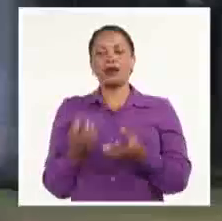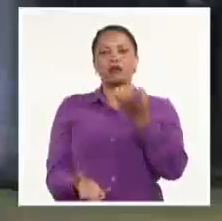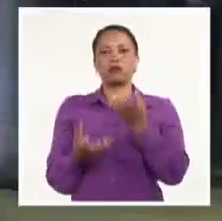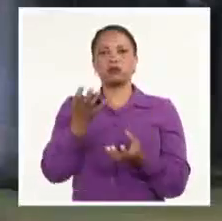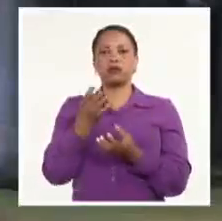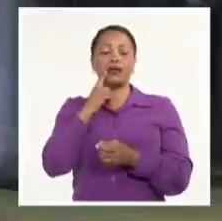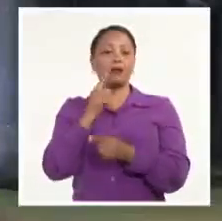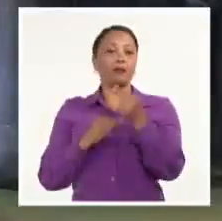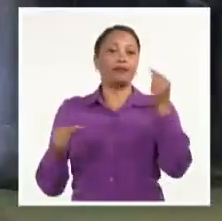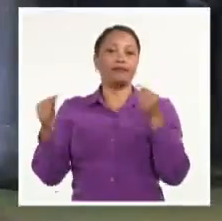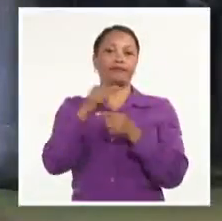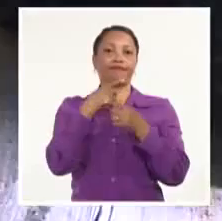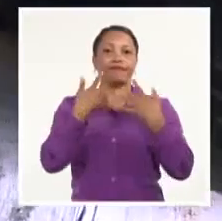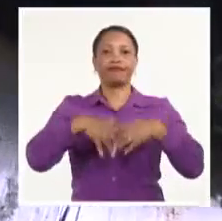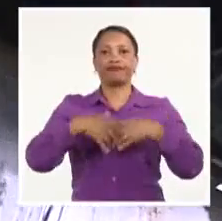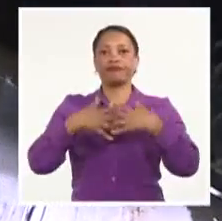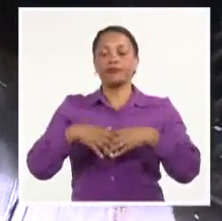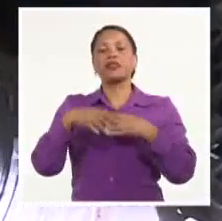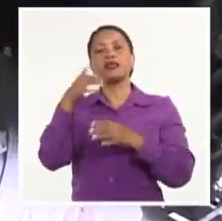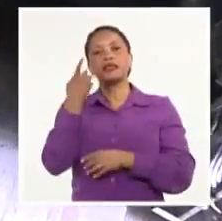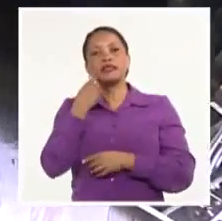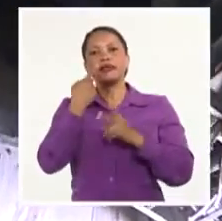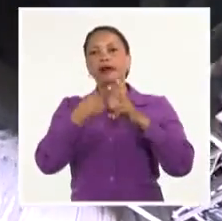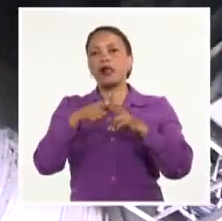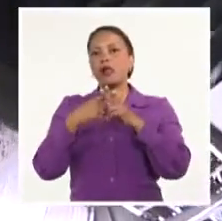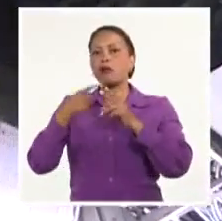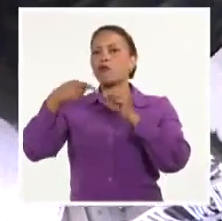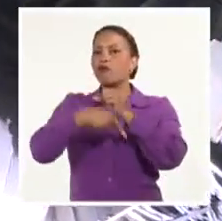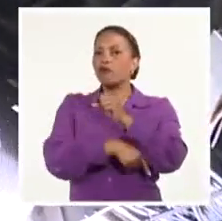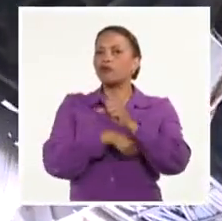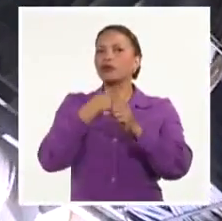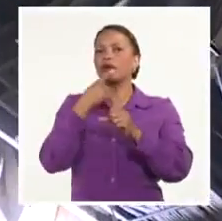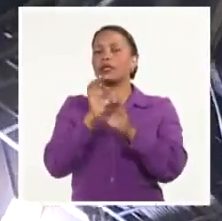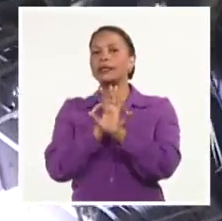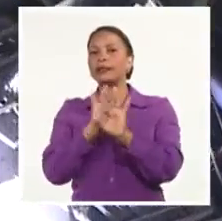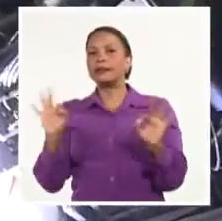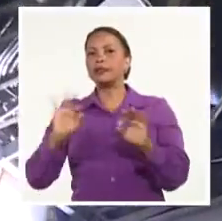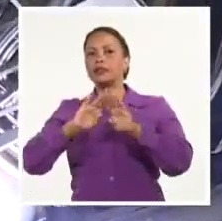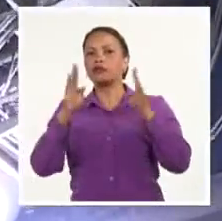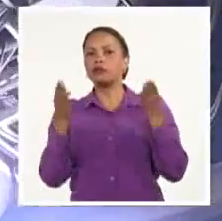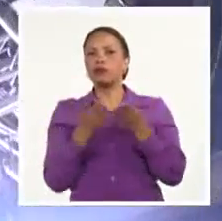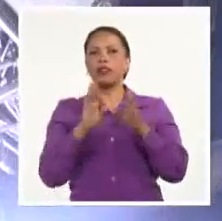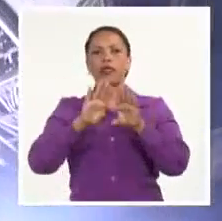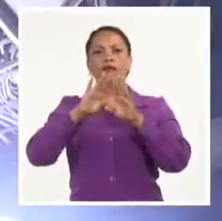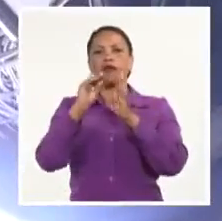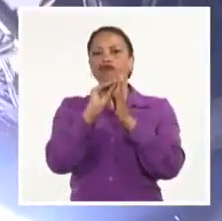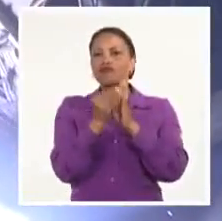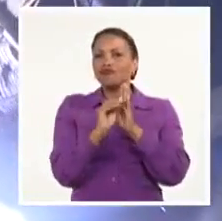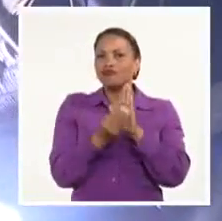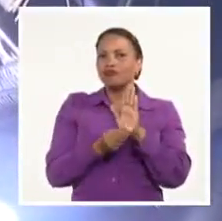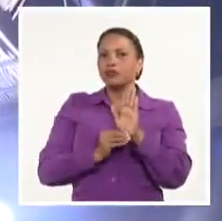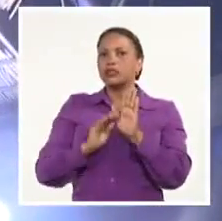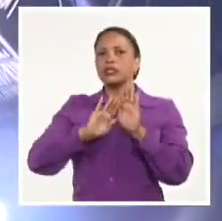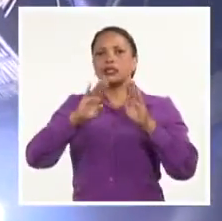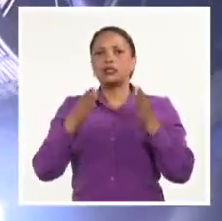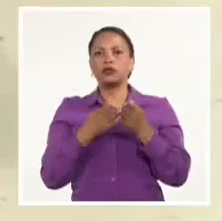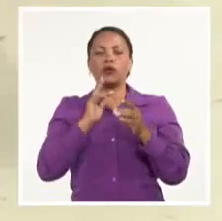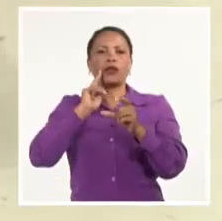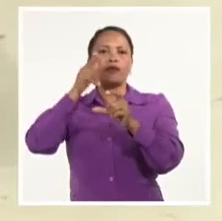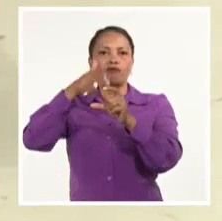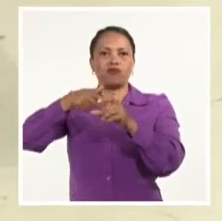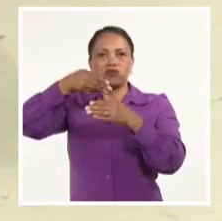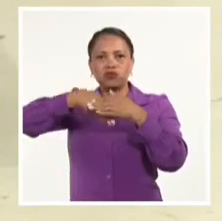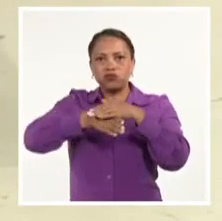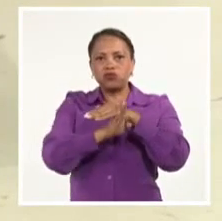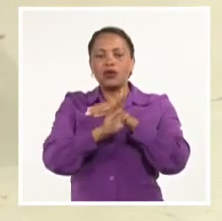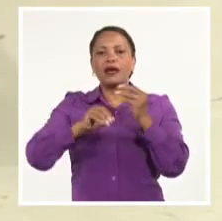industria, necesita de intervenciones más profundas que permitan una limpieza total de los sedimentos generados por la combustión del crudo y sustituir los tubos